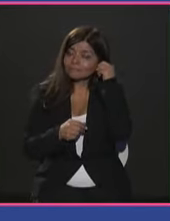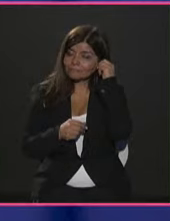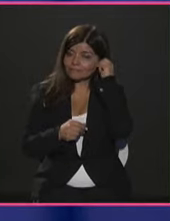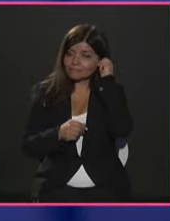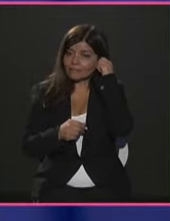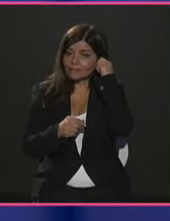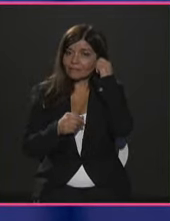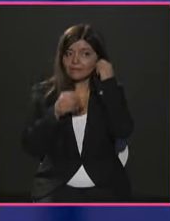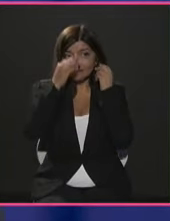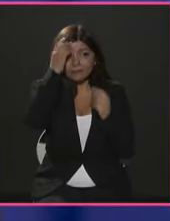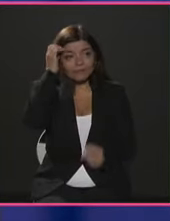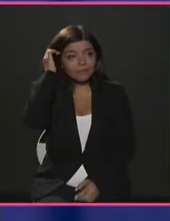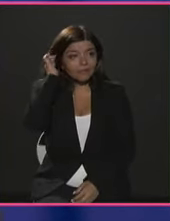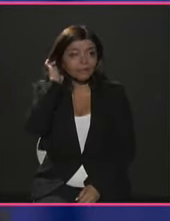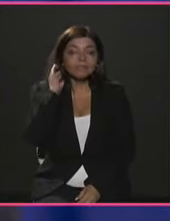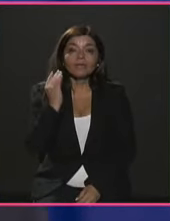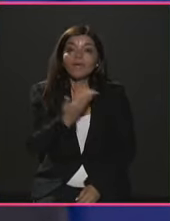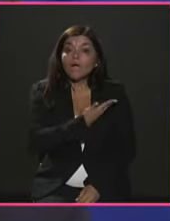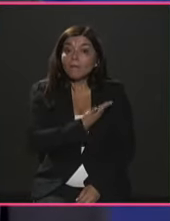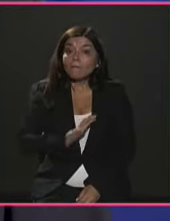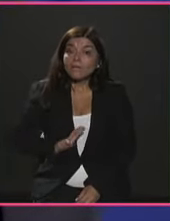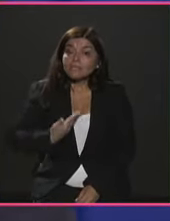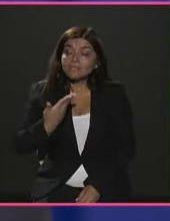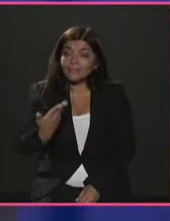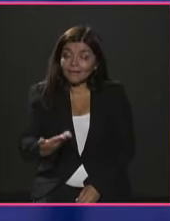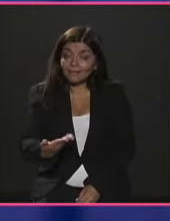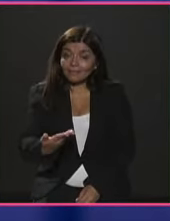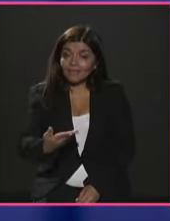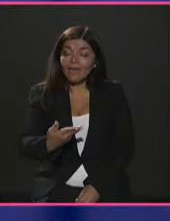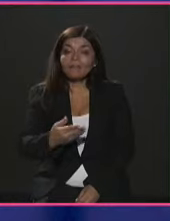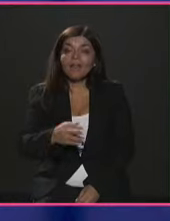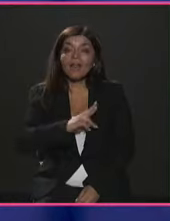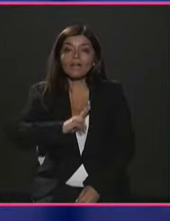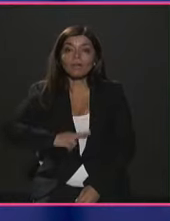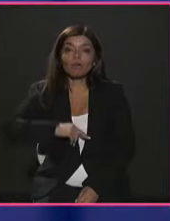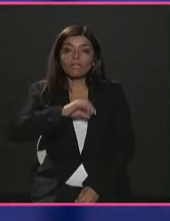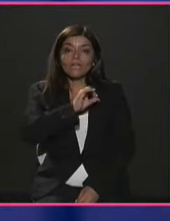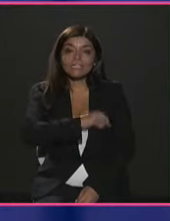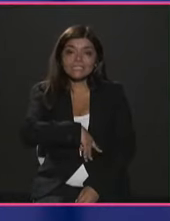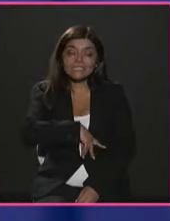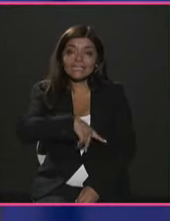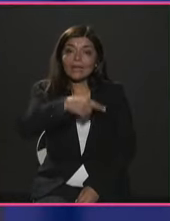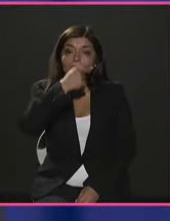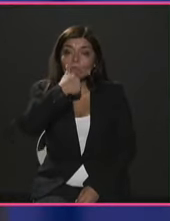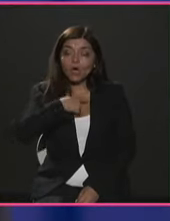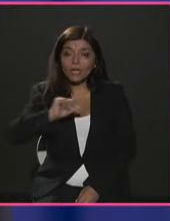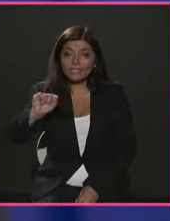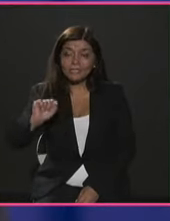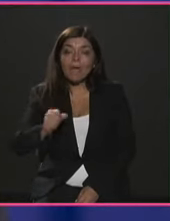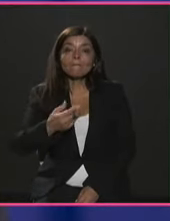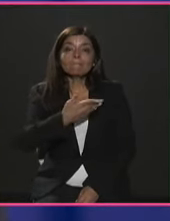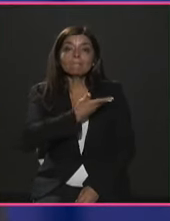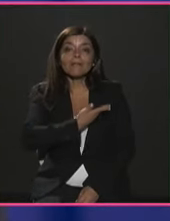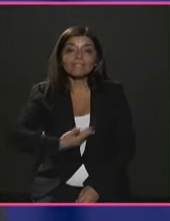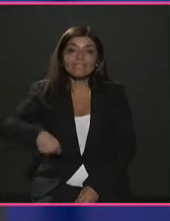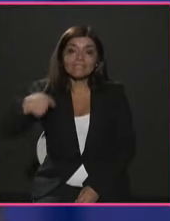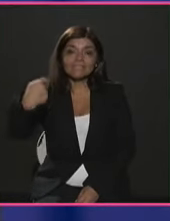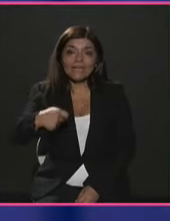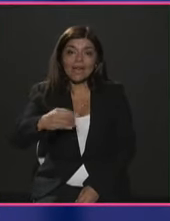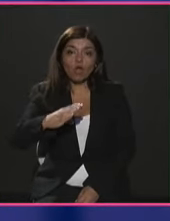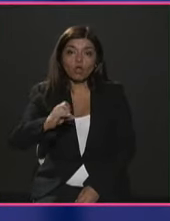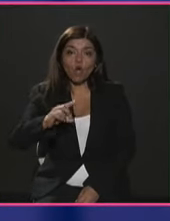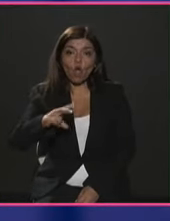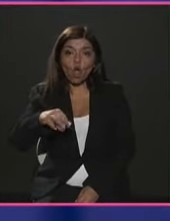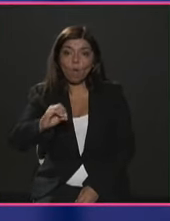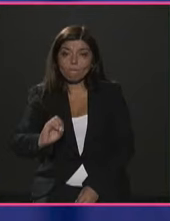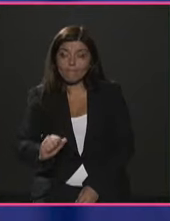escuchemos señor presidente de la República de Chile señor bor señor presidente del senado señor coloma señor presidente de